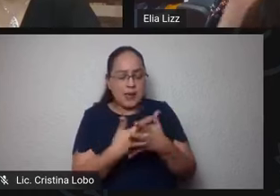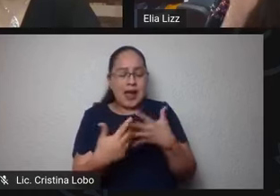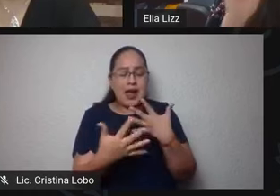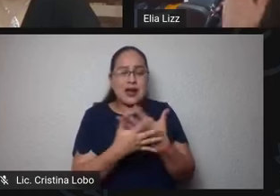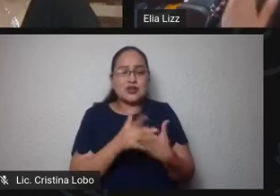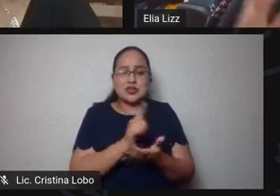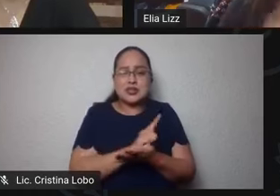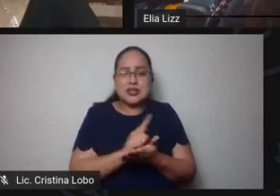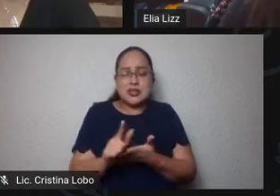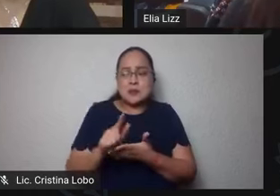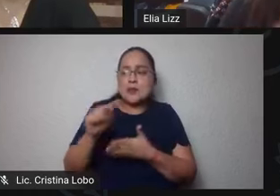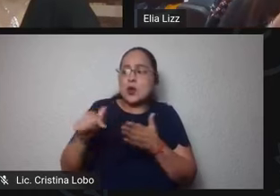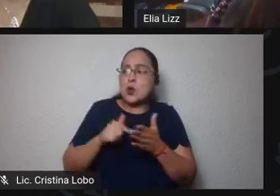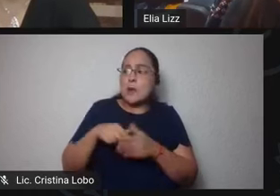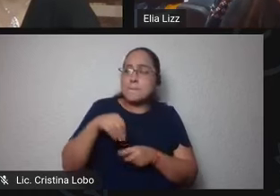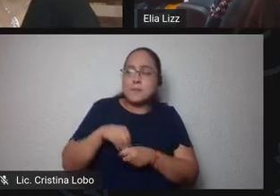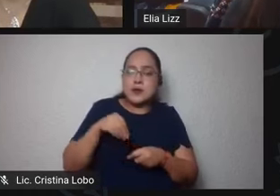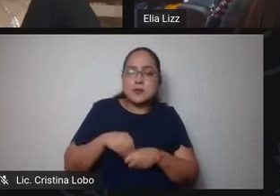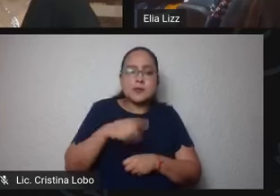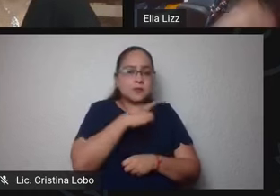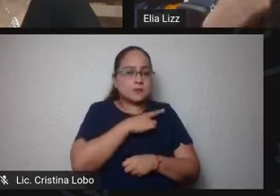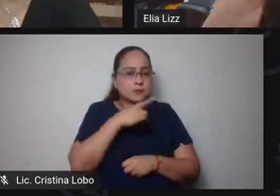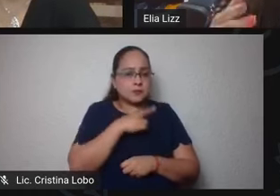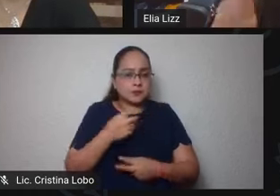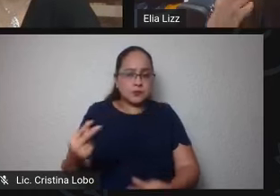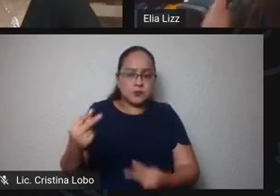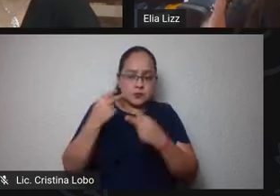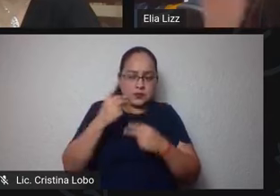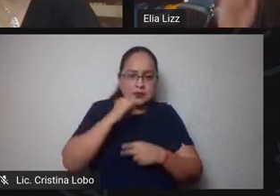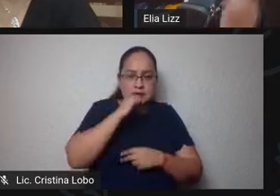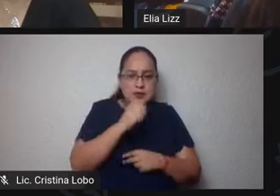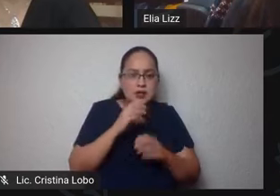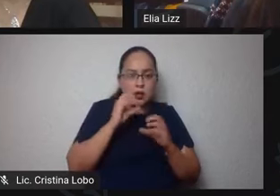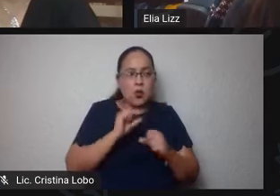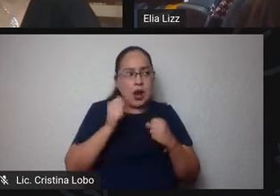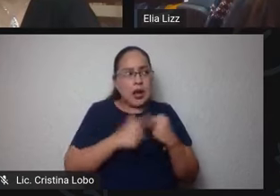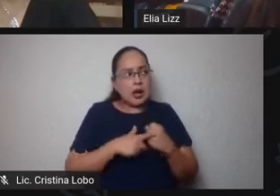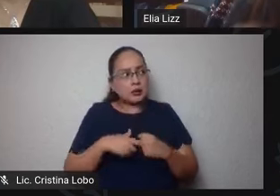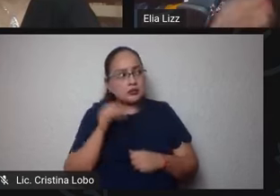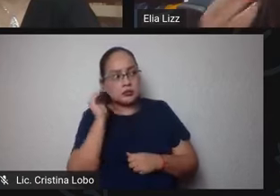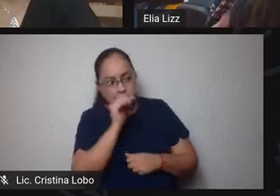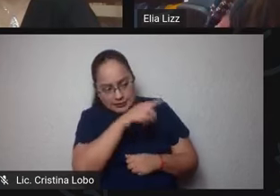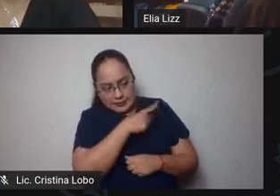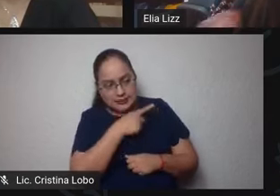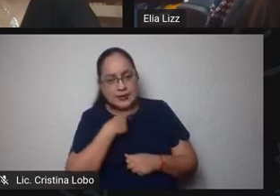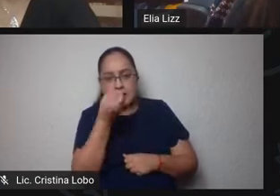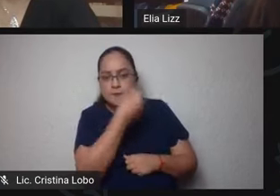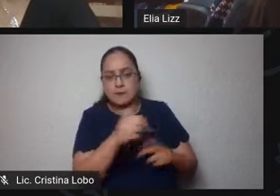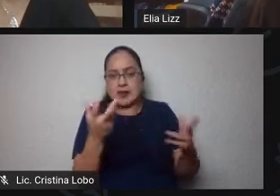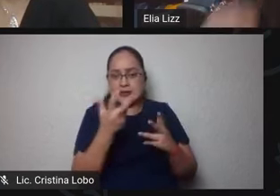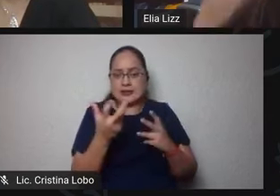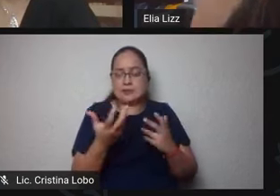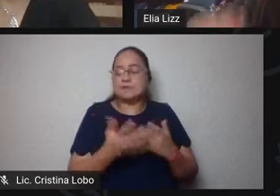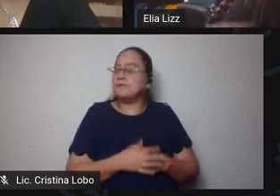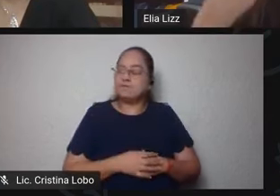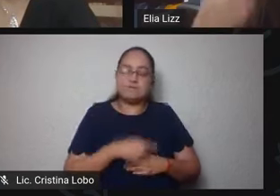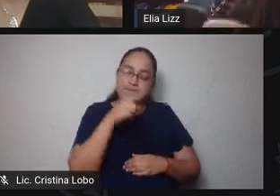lugar privado, y sin que nadie te coercione para hacer este tipo de